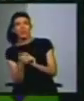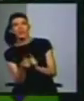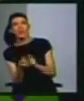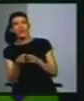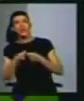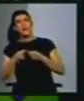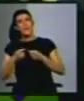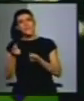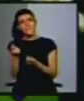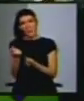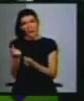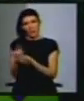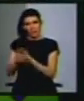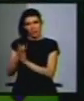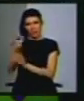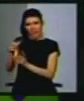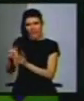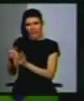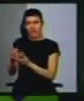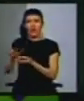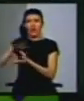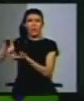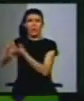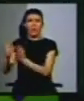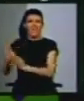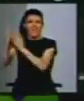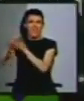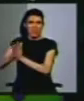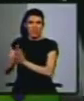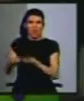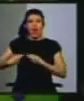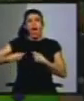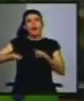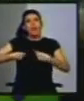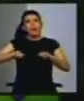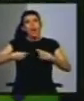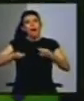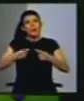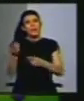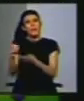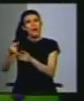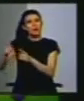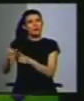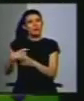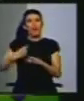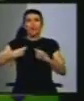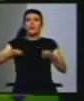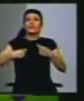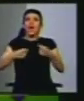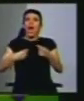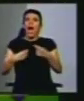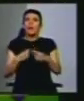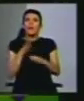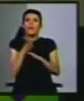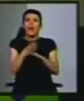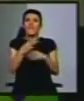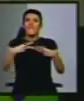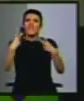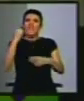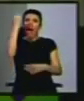gastándose la plata de sus clientes, de la comunidad del edificio Tenerife y de otras personas que están involucradas en estos hechos, en el casino de